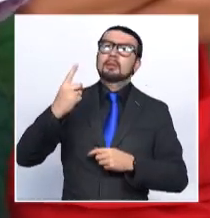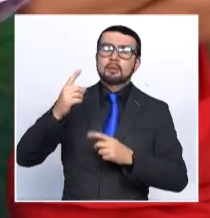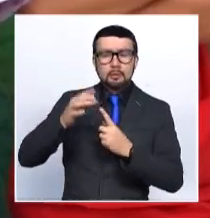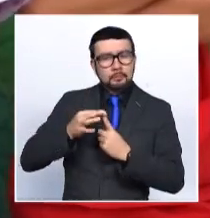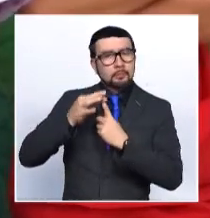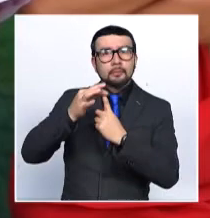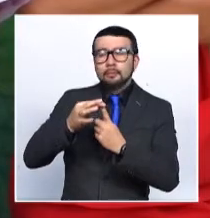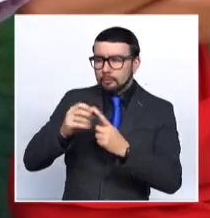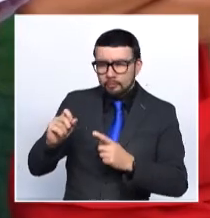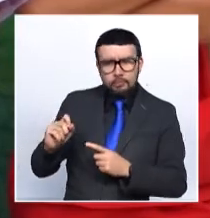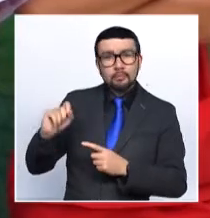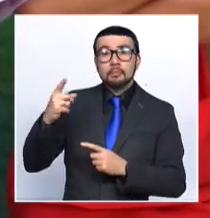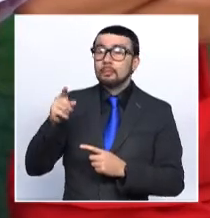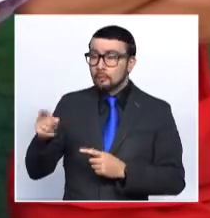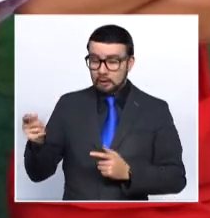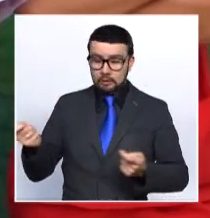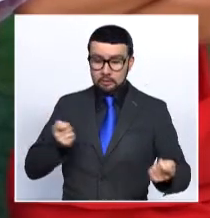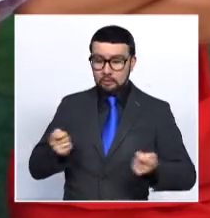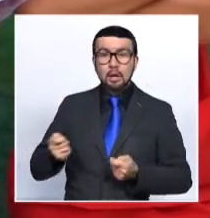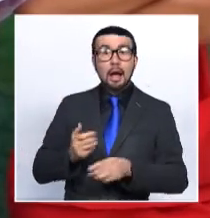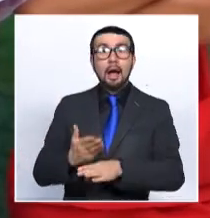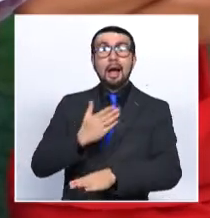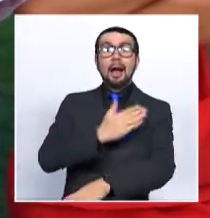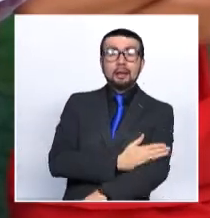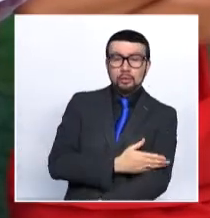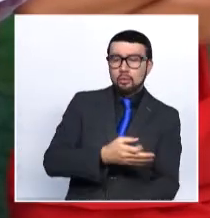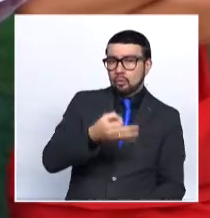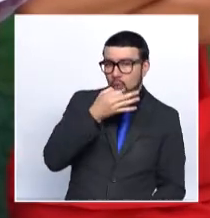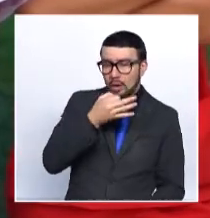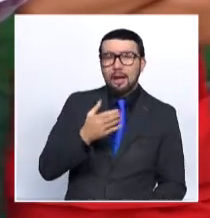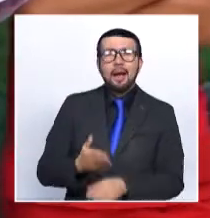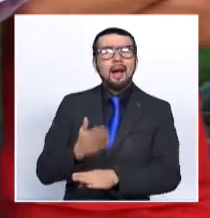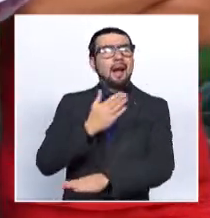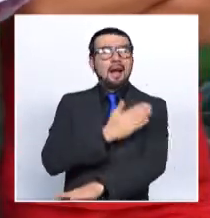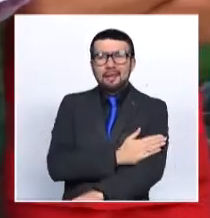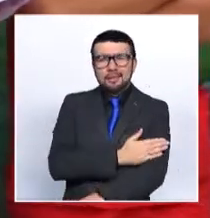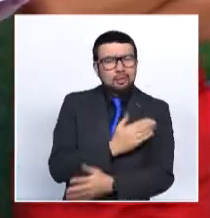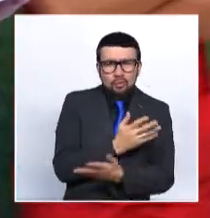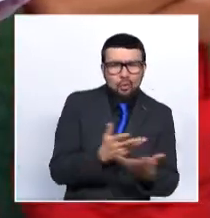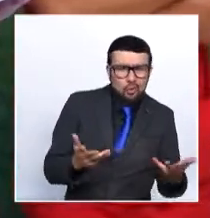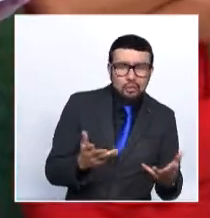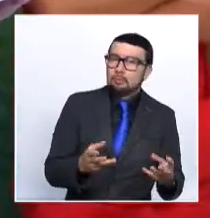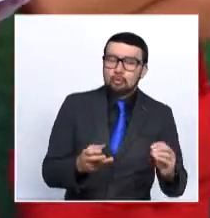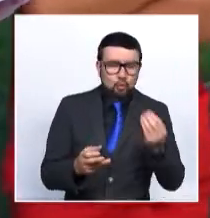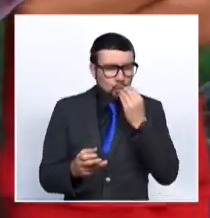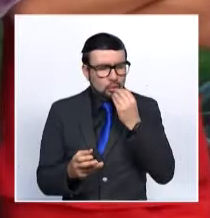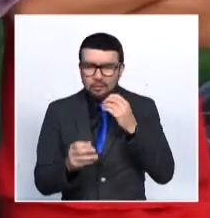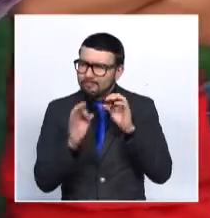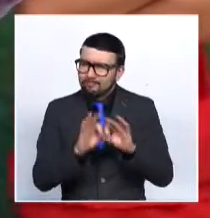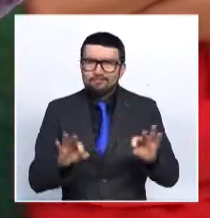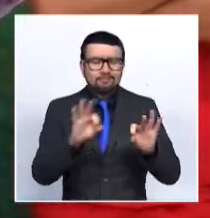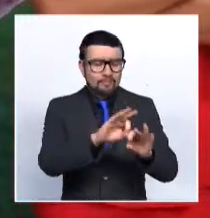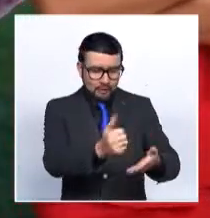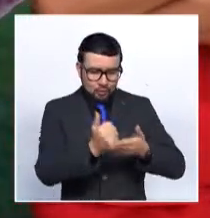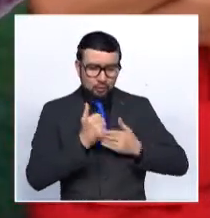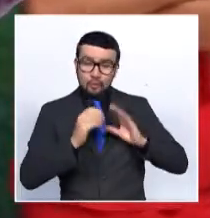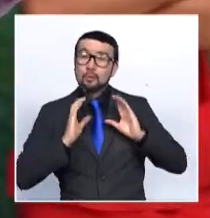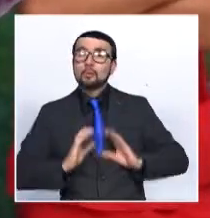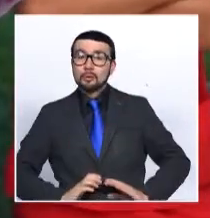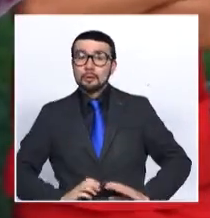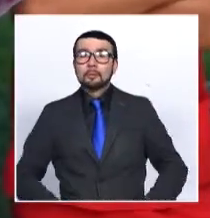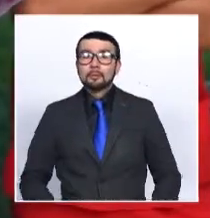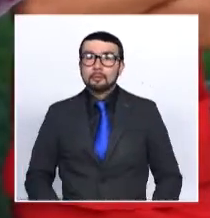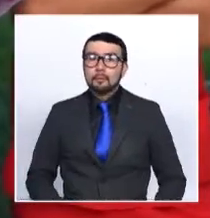herramienta terapéutica. Antes de medicamentos, antes de cualquier cosa, la alimentación como ayuda terapéutica, doctor Germán.